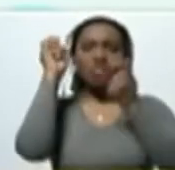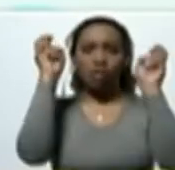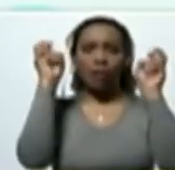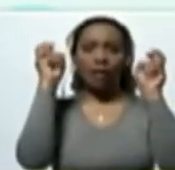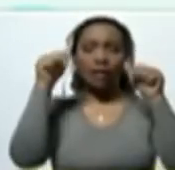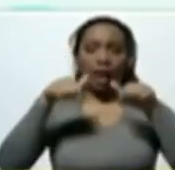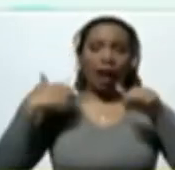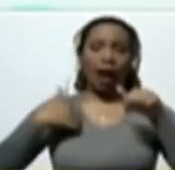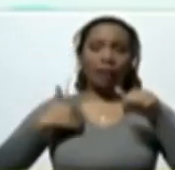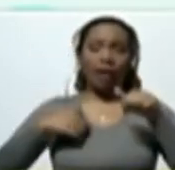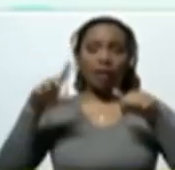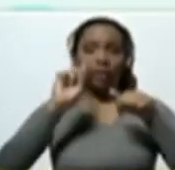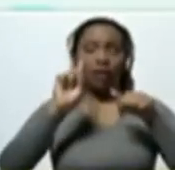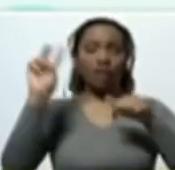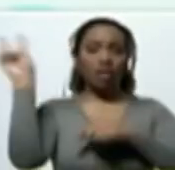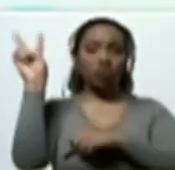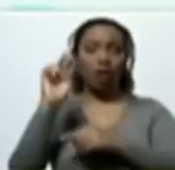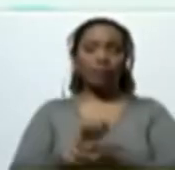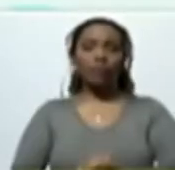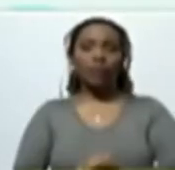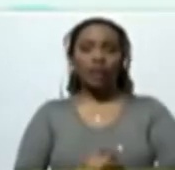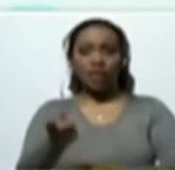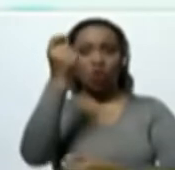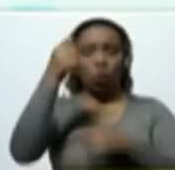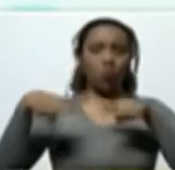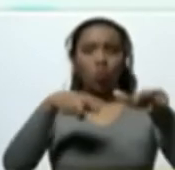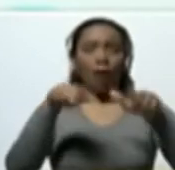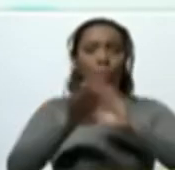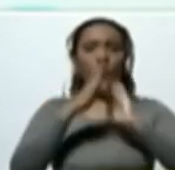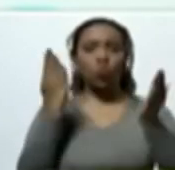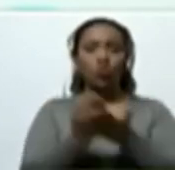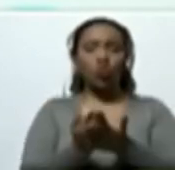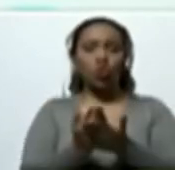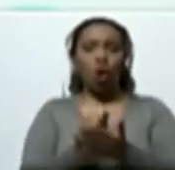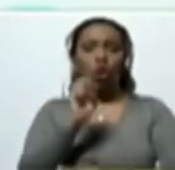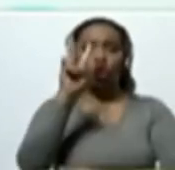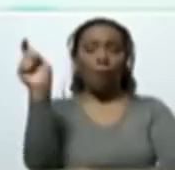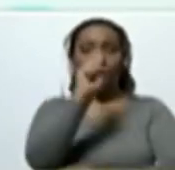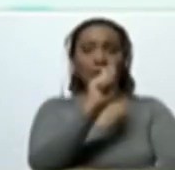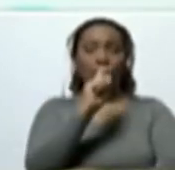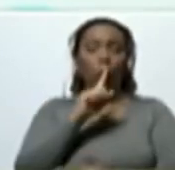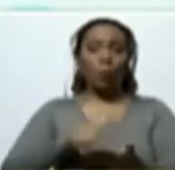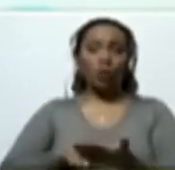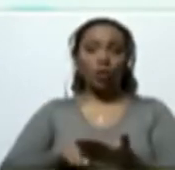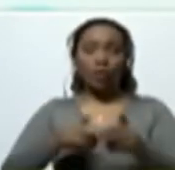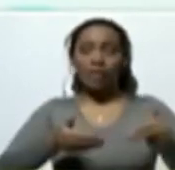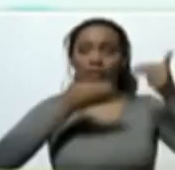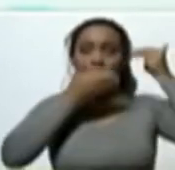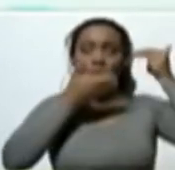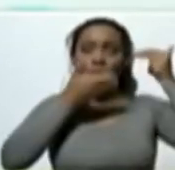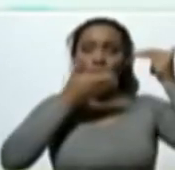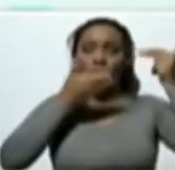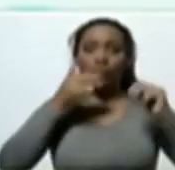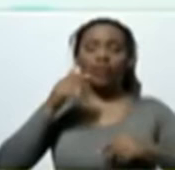en Argentina, ni en Venezuela, ni en ningún lugar del mundo. 2 meses se han cumplido del secuestro de los